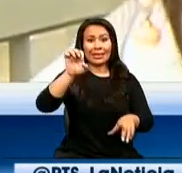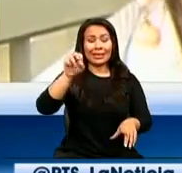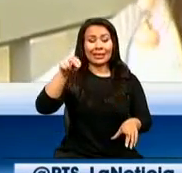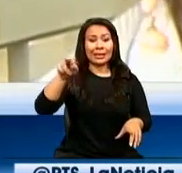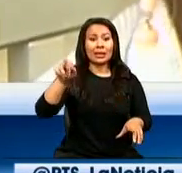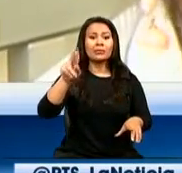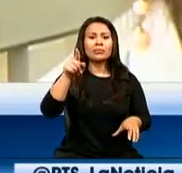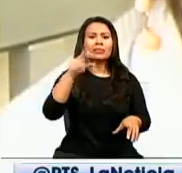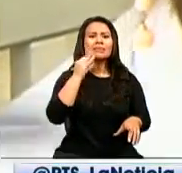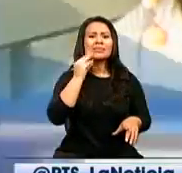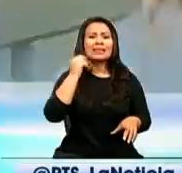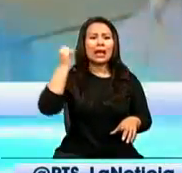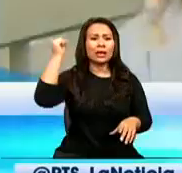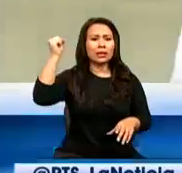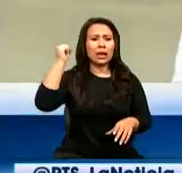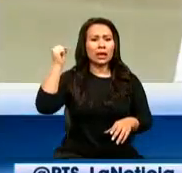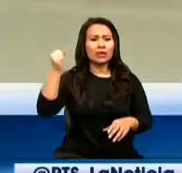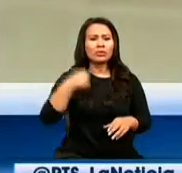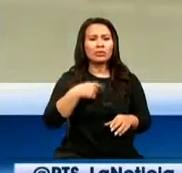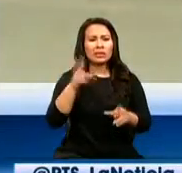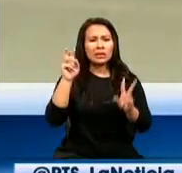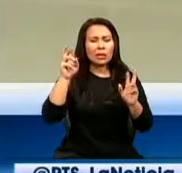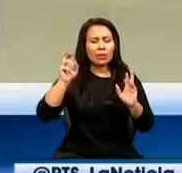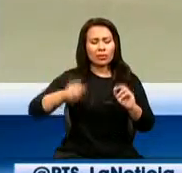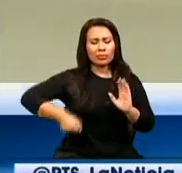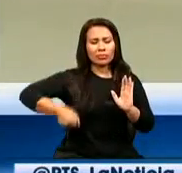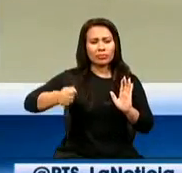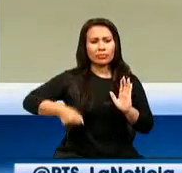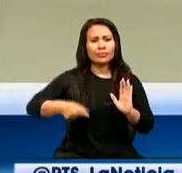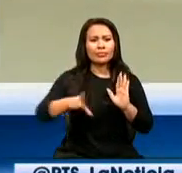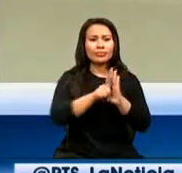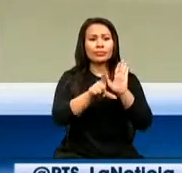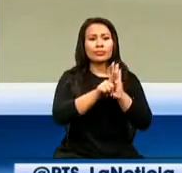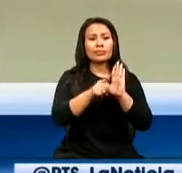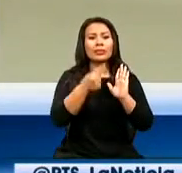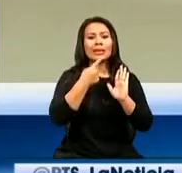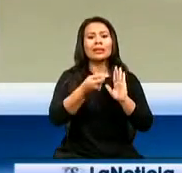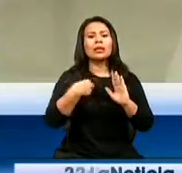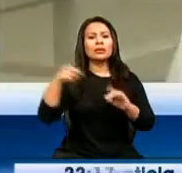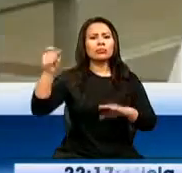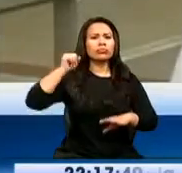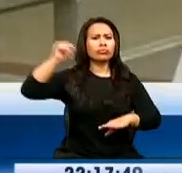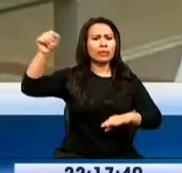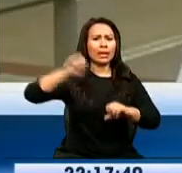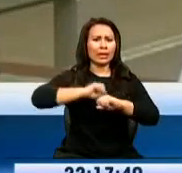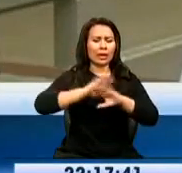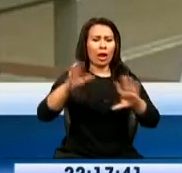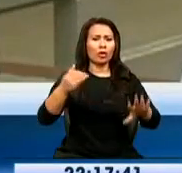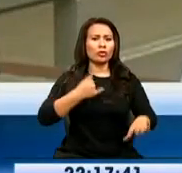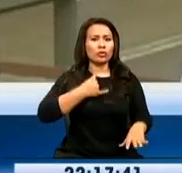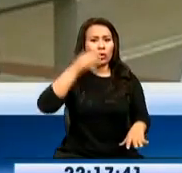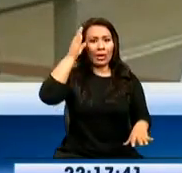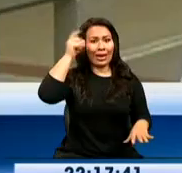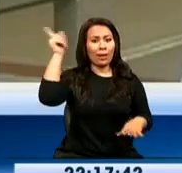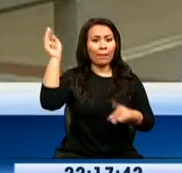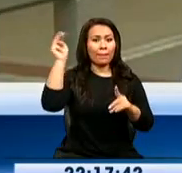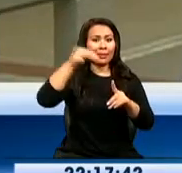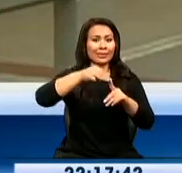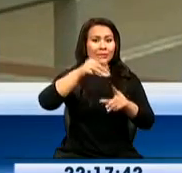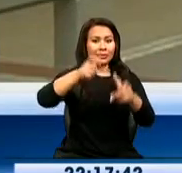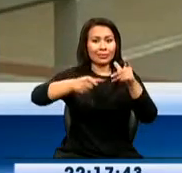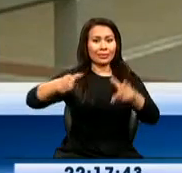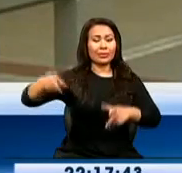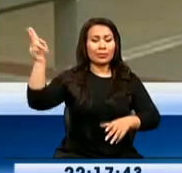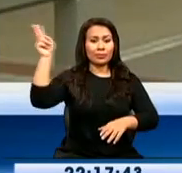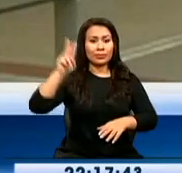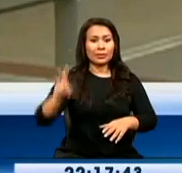especialista en Derecho Internacional, esta victoria deja un mensaje claro. Bueno, considero que el mensaje del pueblo venezolano